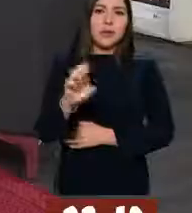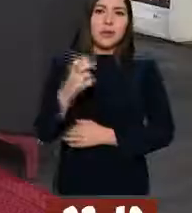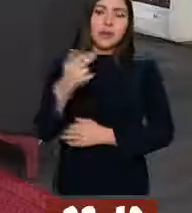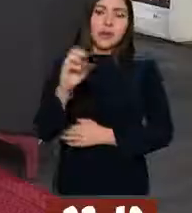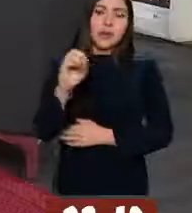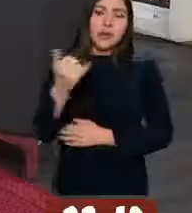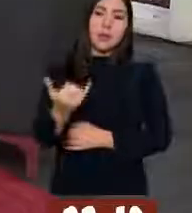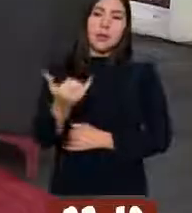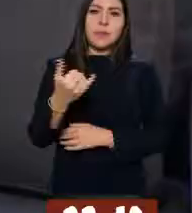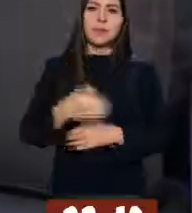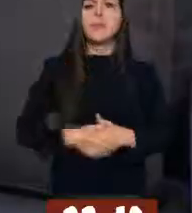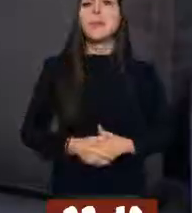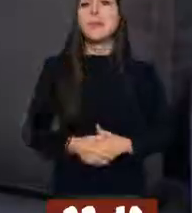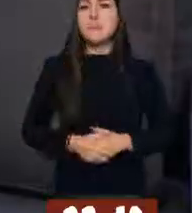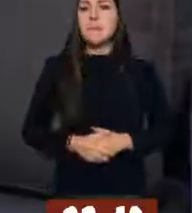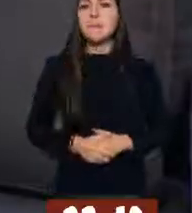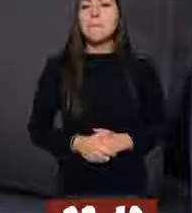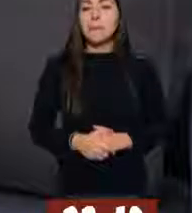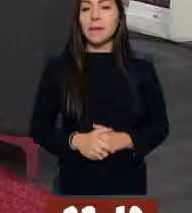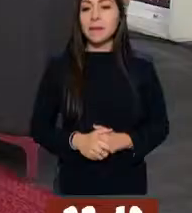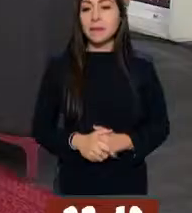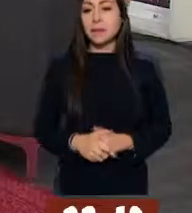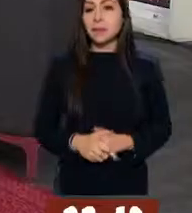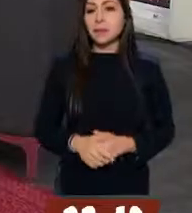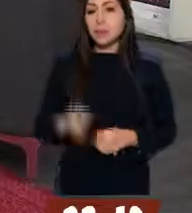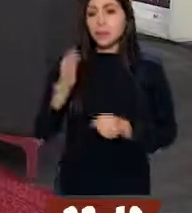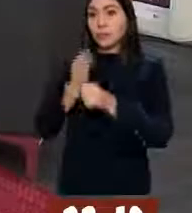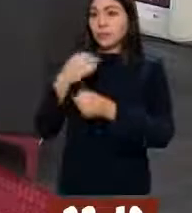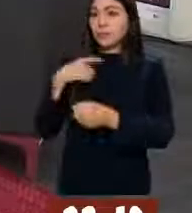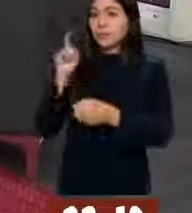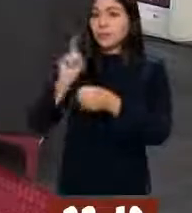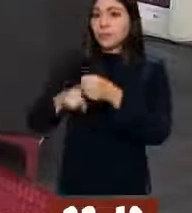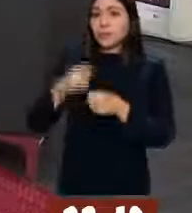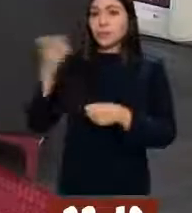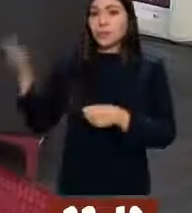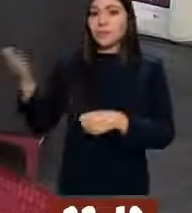@ronquillo de hoy. Oye, ahorita mismo a seguirte, compañero. Gracias,